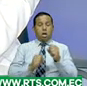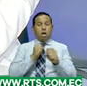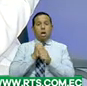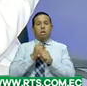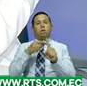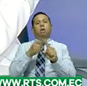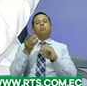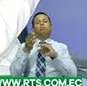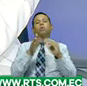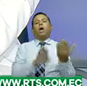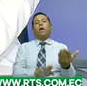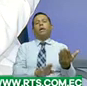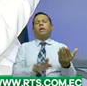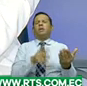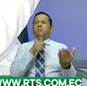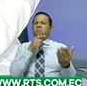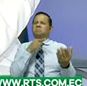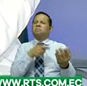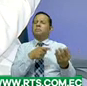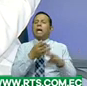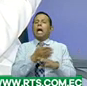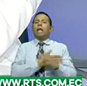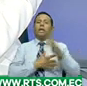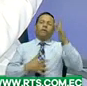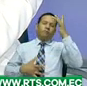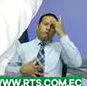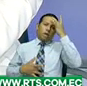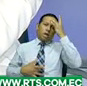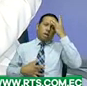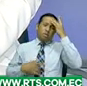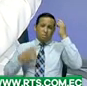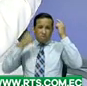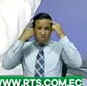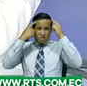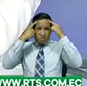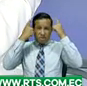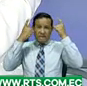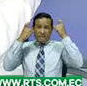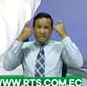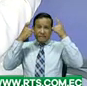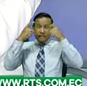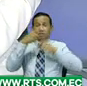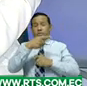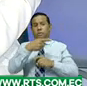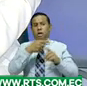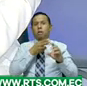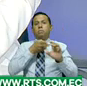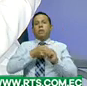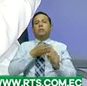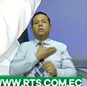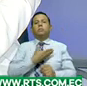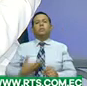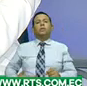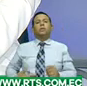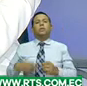larga lucha contra un tumor cerebral. Noboa gobernó al país desde el año 2000 al 2003.